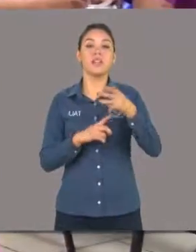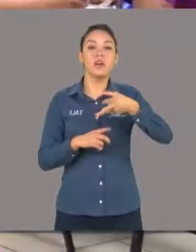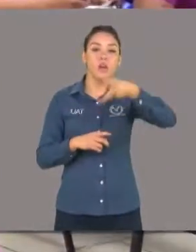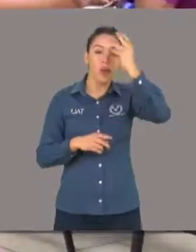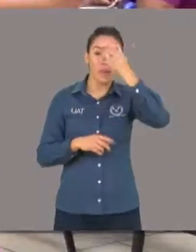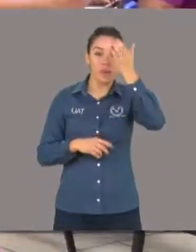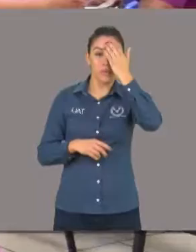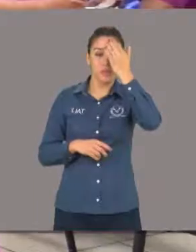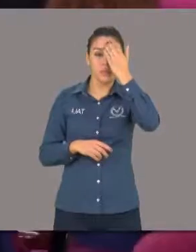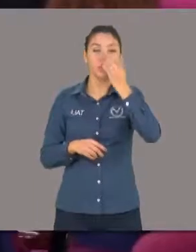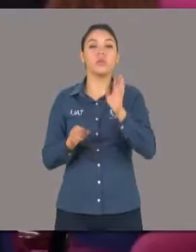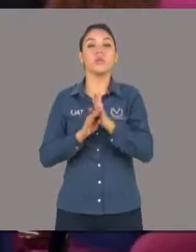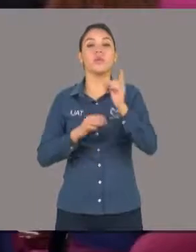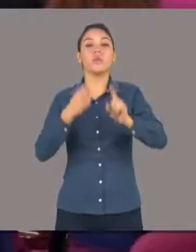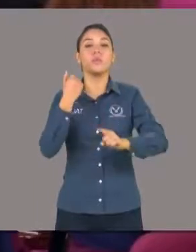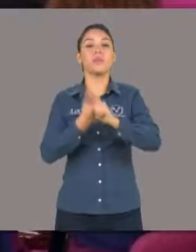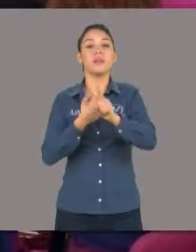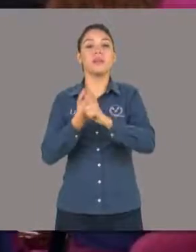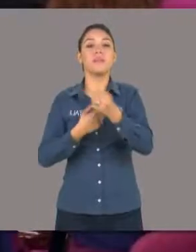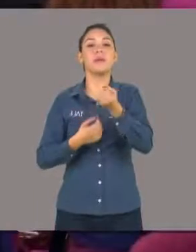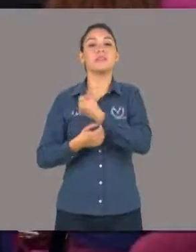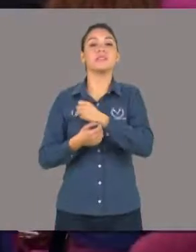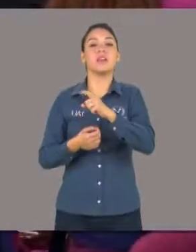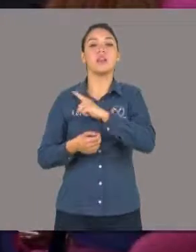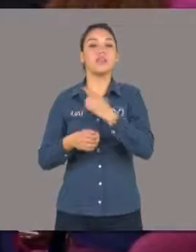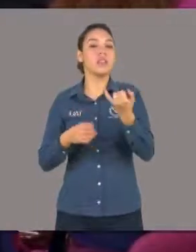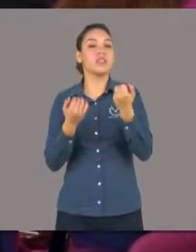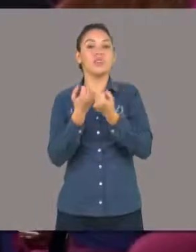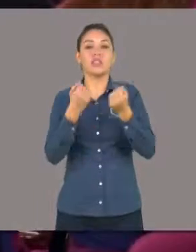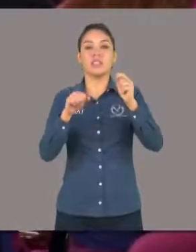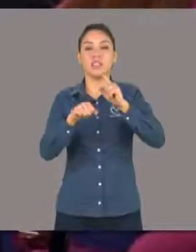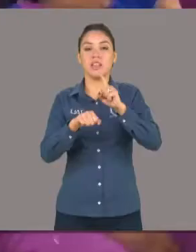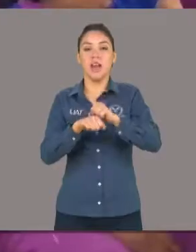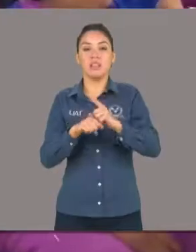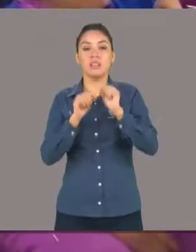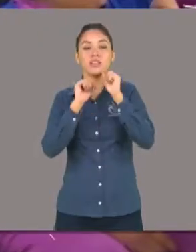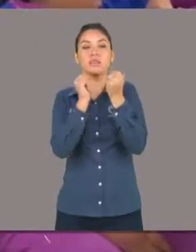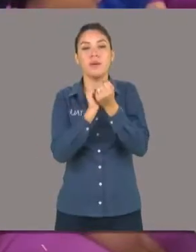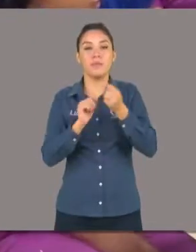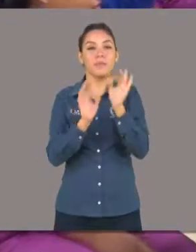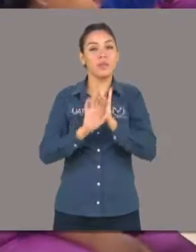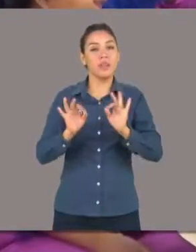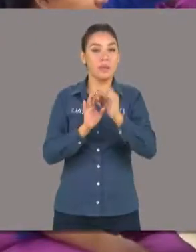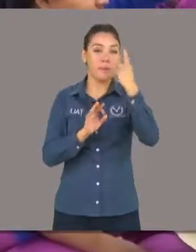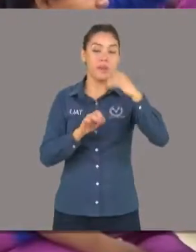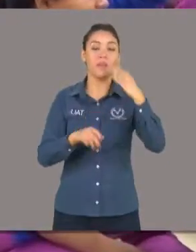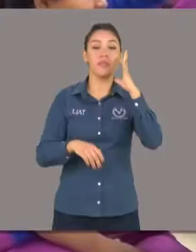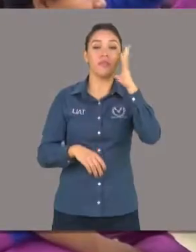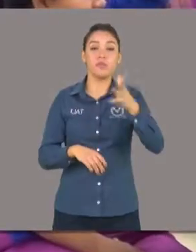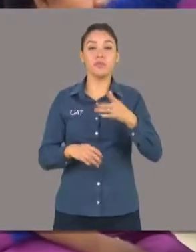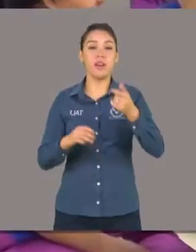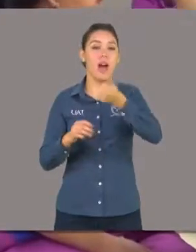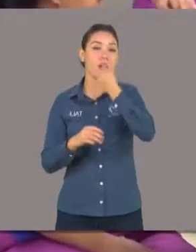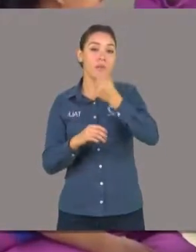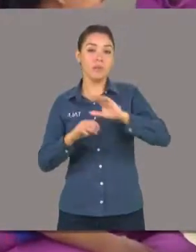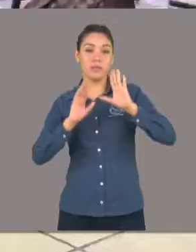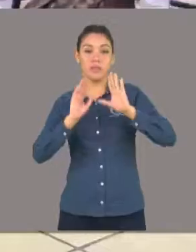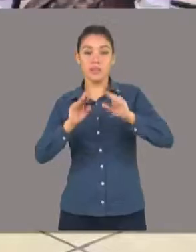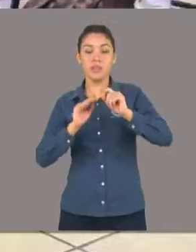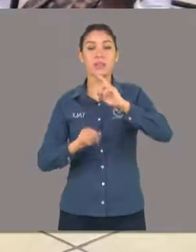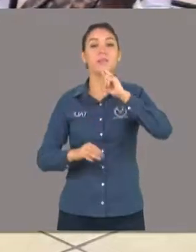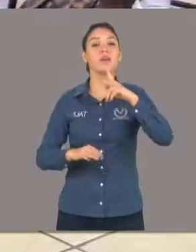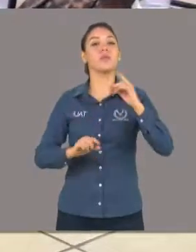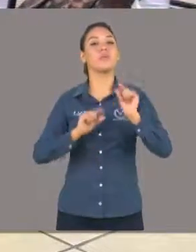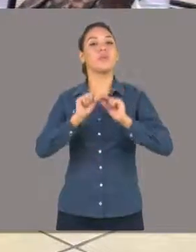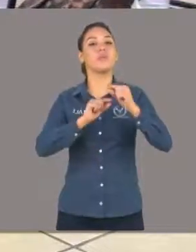innovadora de los conocimientos está vinculada a la problemática de la salud de la sociedad. Es una actividad permanente que contribuye a formar recursos humanos de calidad